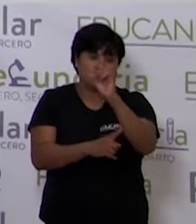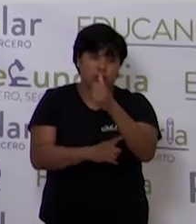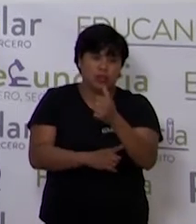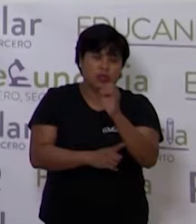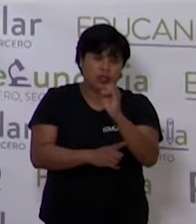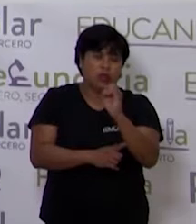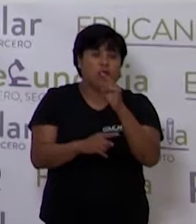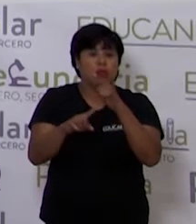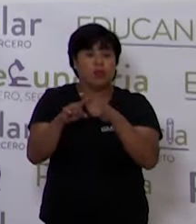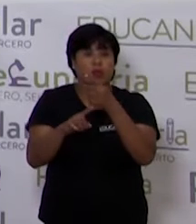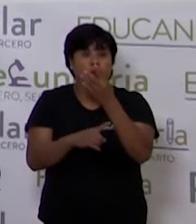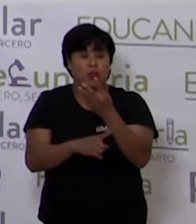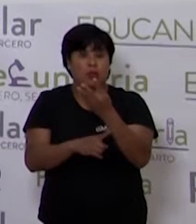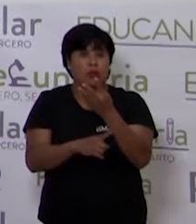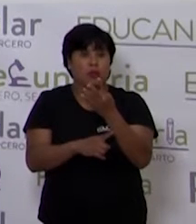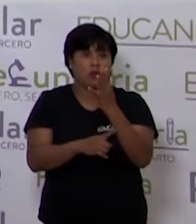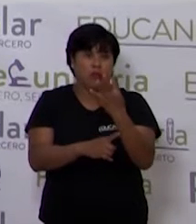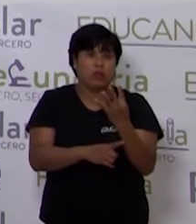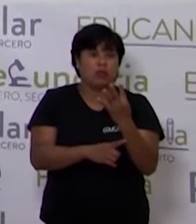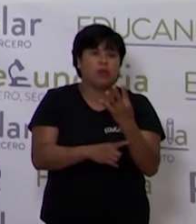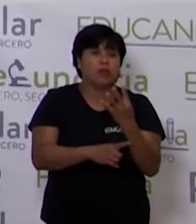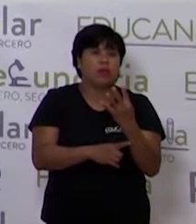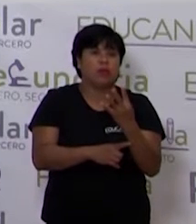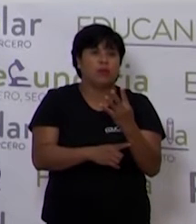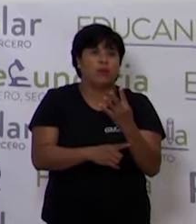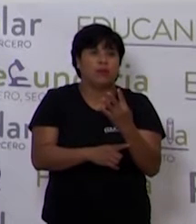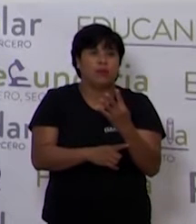0. Por 4, 4.